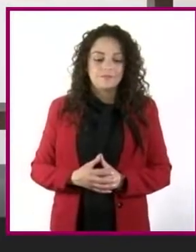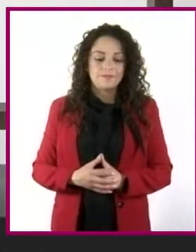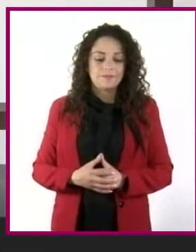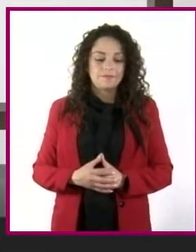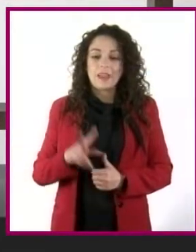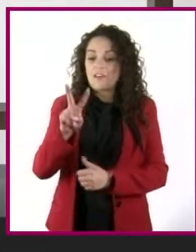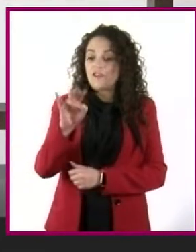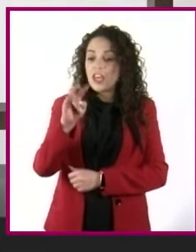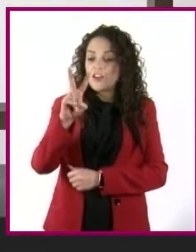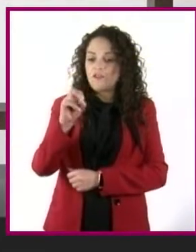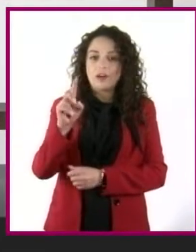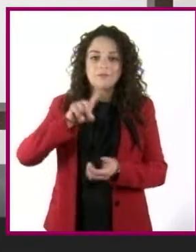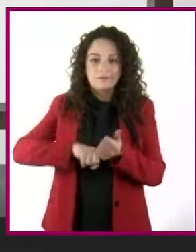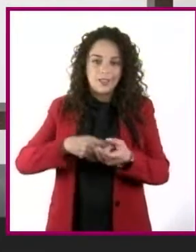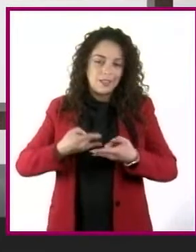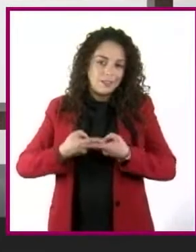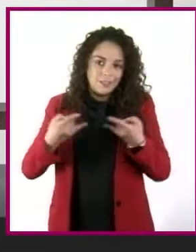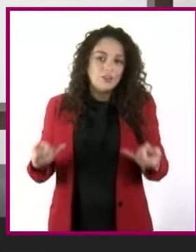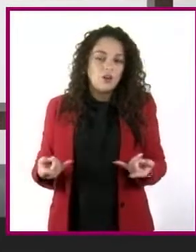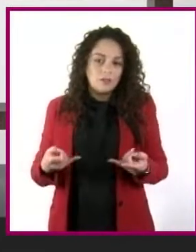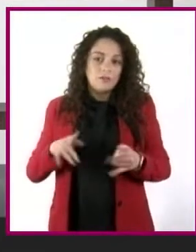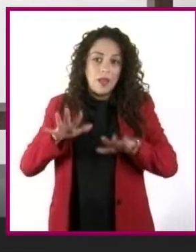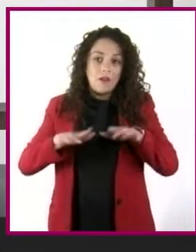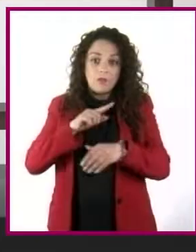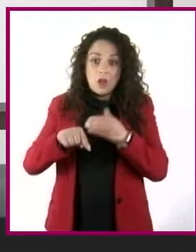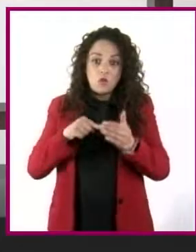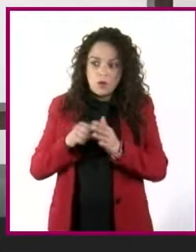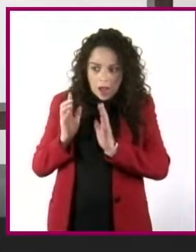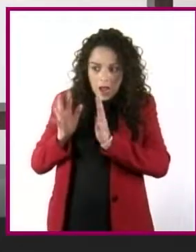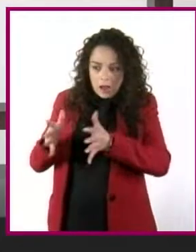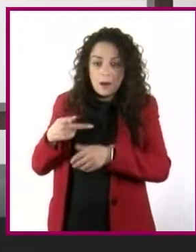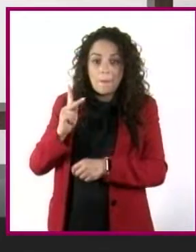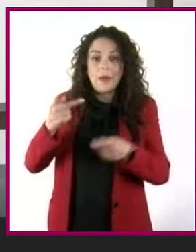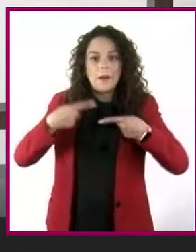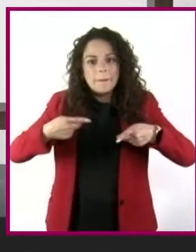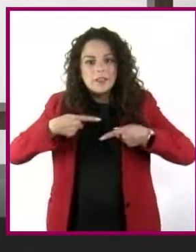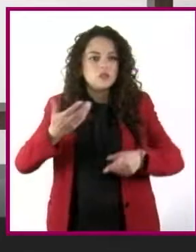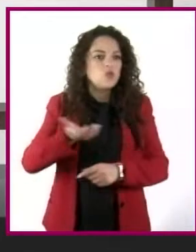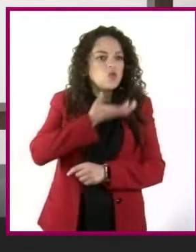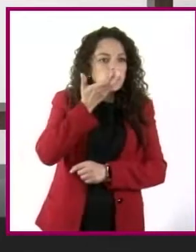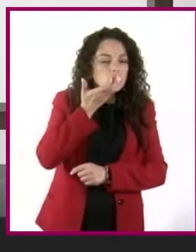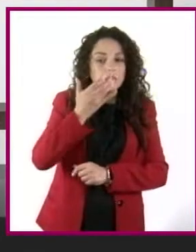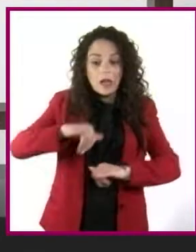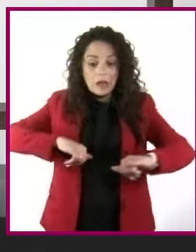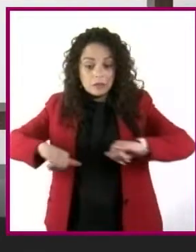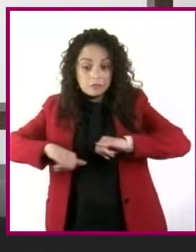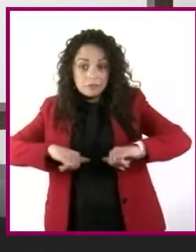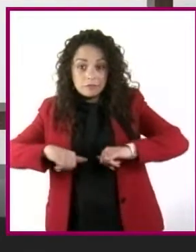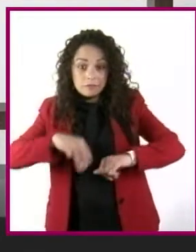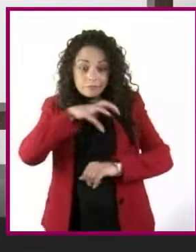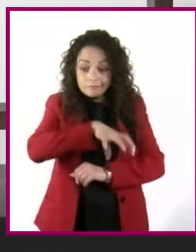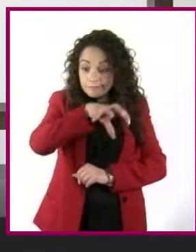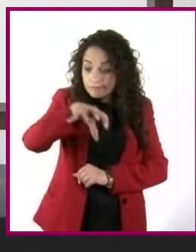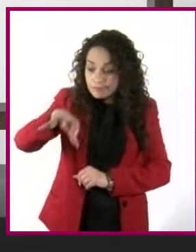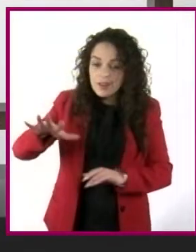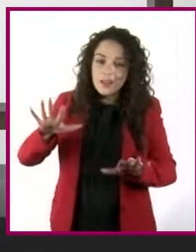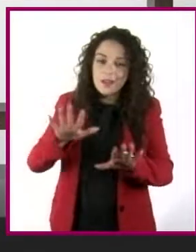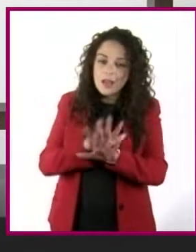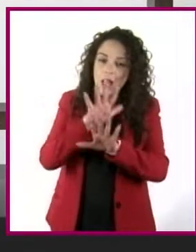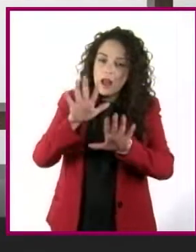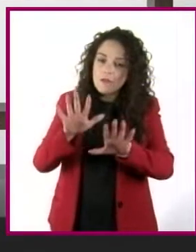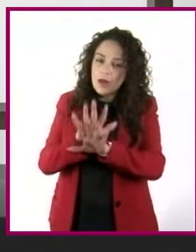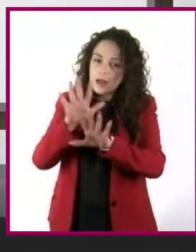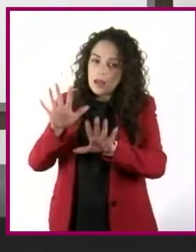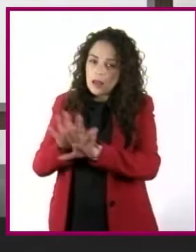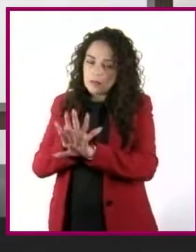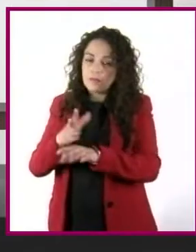vivo. A veces los lugares permanecen, pero las personas, sus costumbres y las geografías cambian. Dejemos que el gran escritor